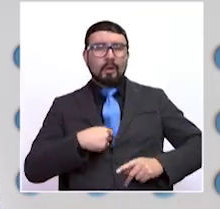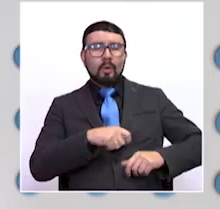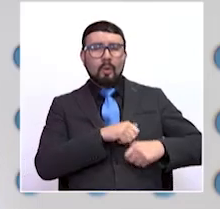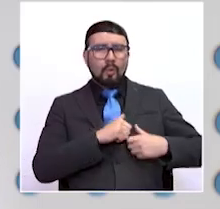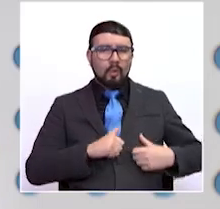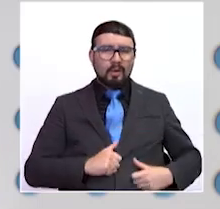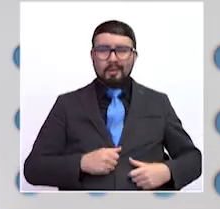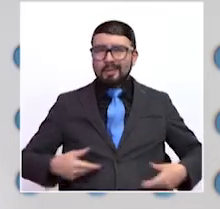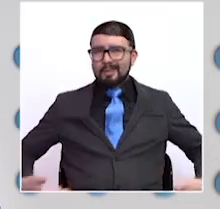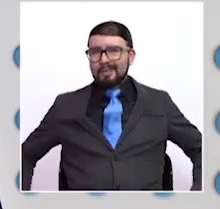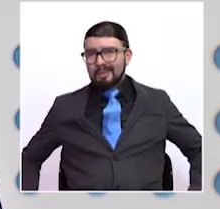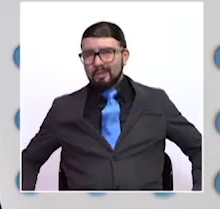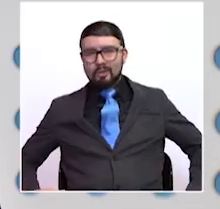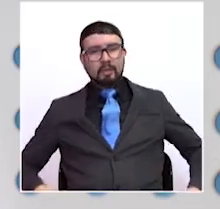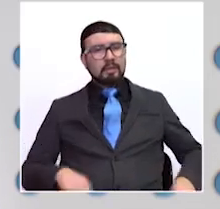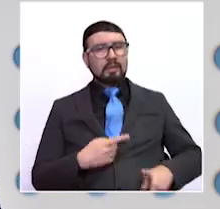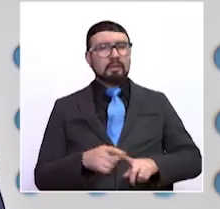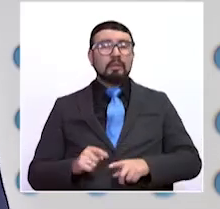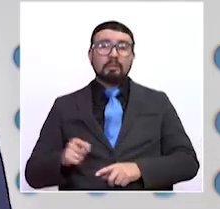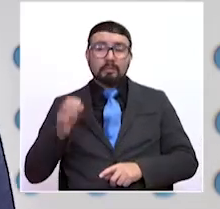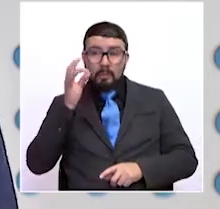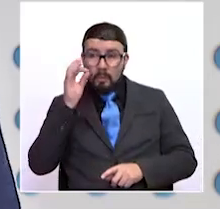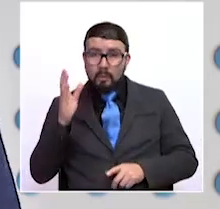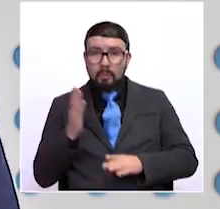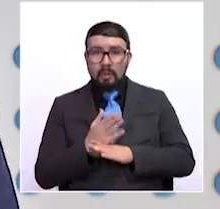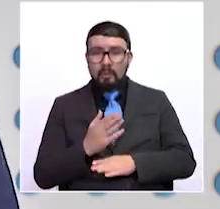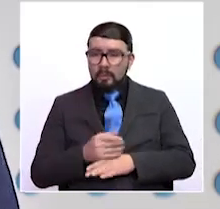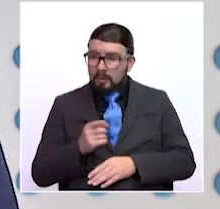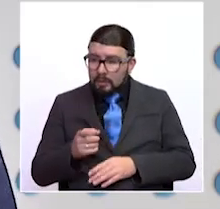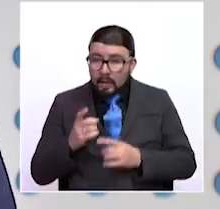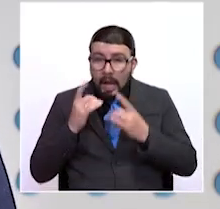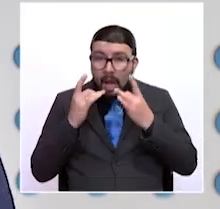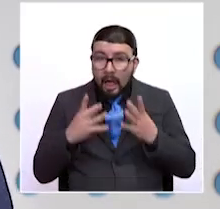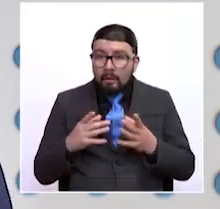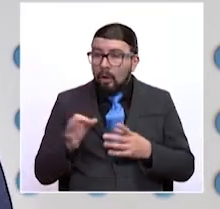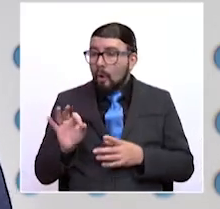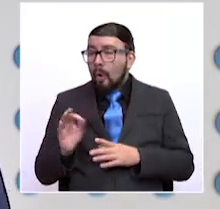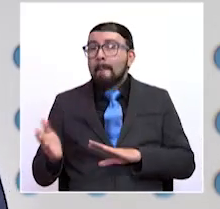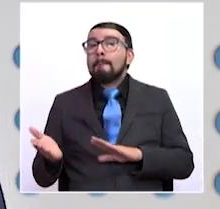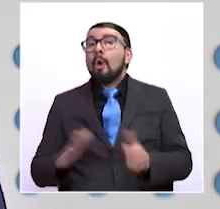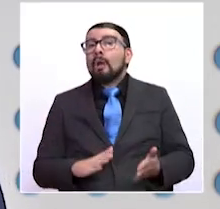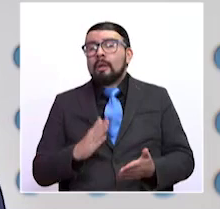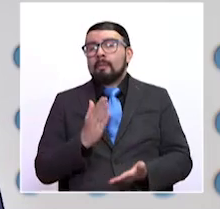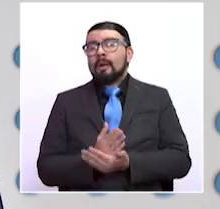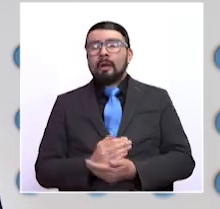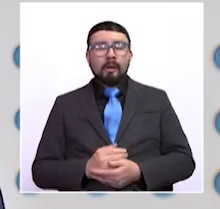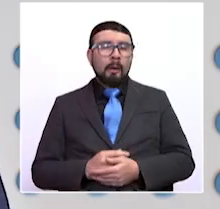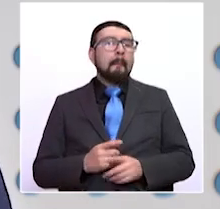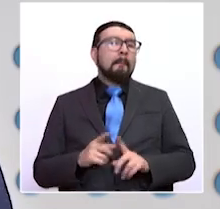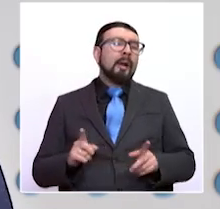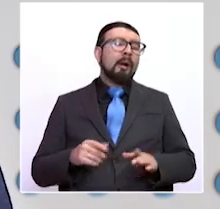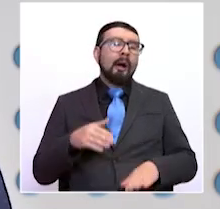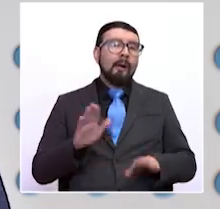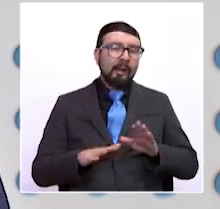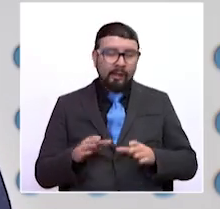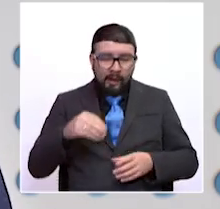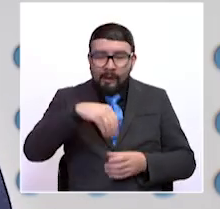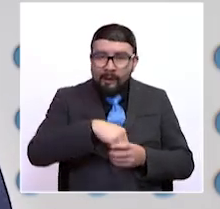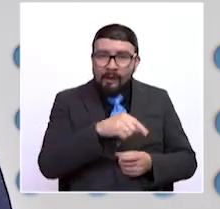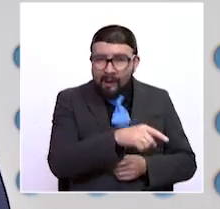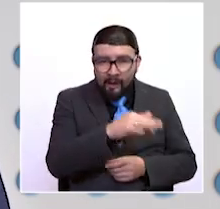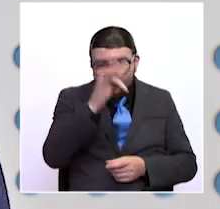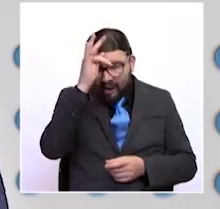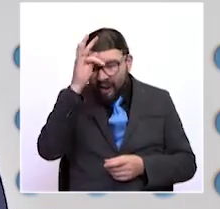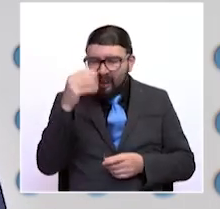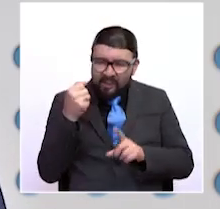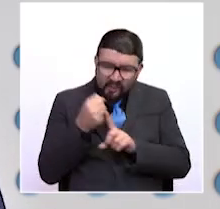los riñones, hacer una falla renal aguda, inclusive el paciente morir. Pero si algunas veces en la unidad de cuidado intensivo le